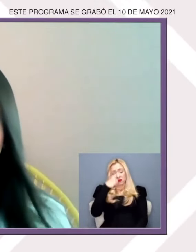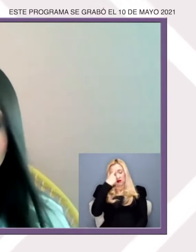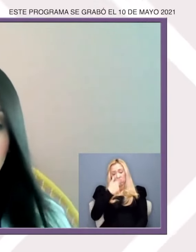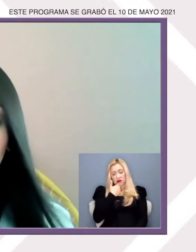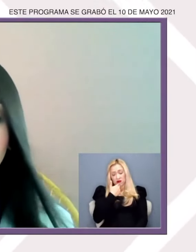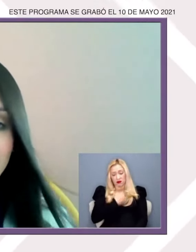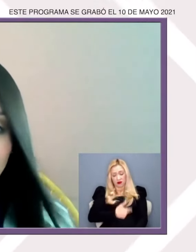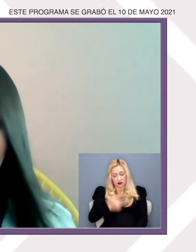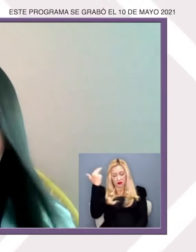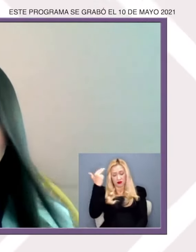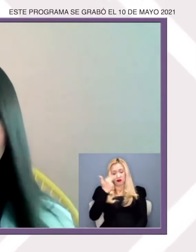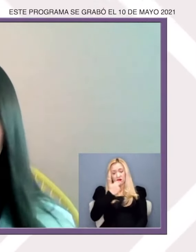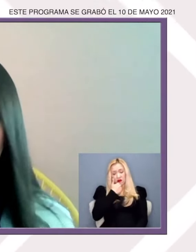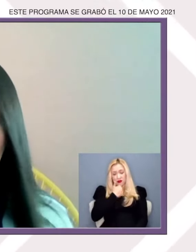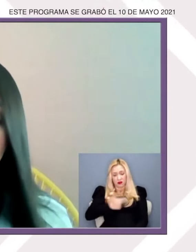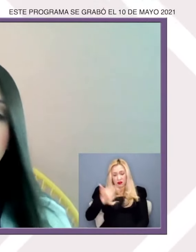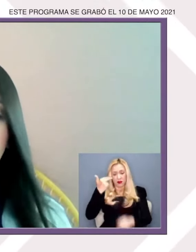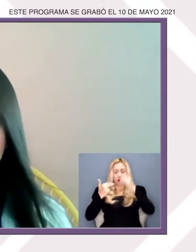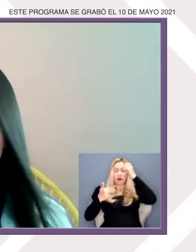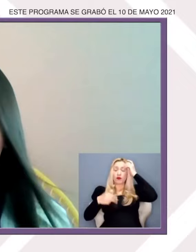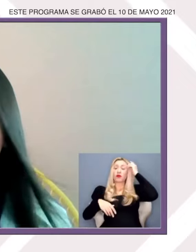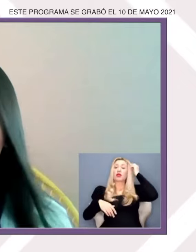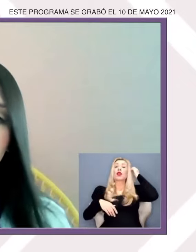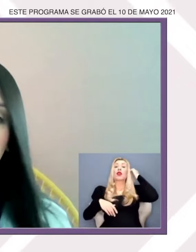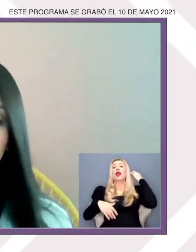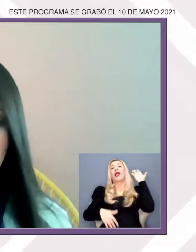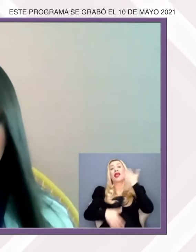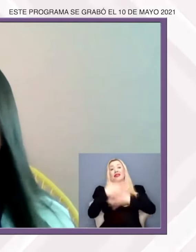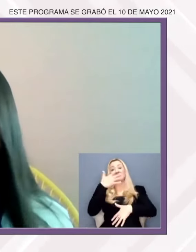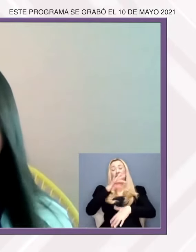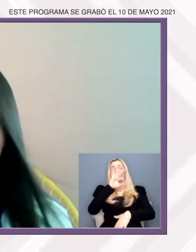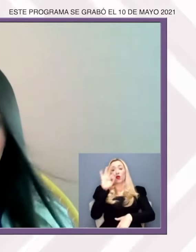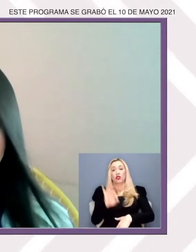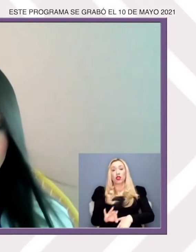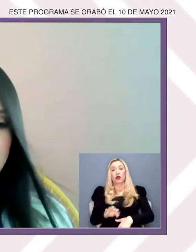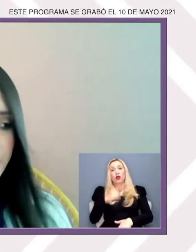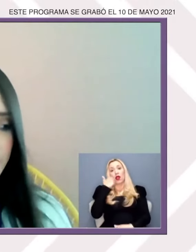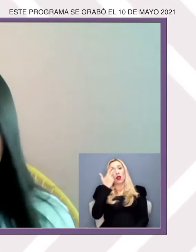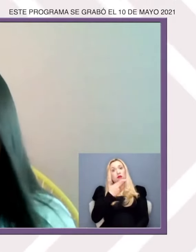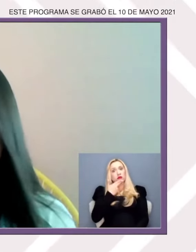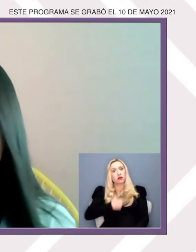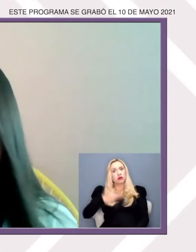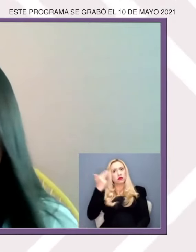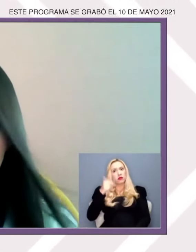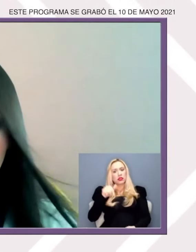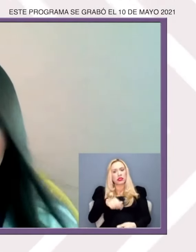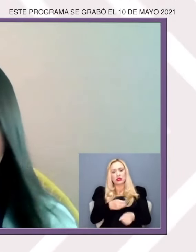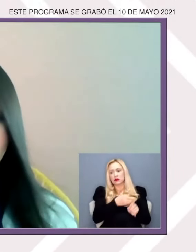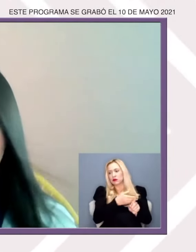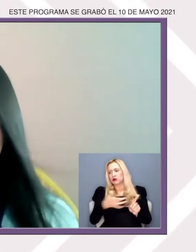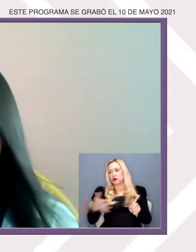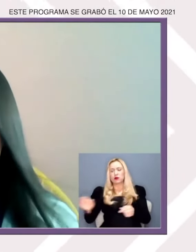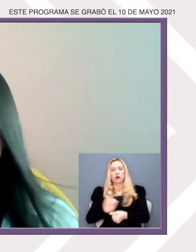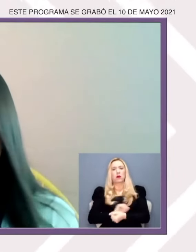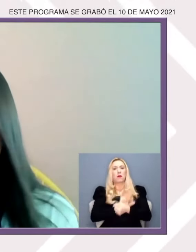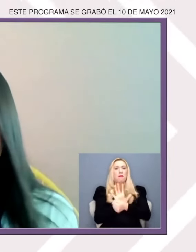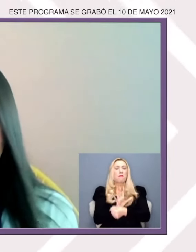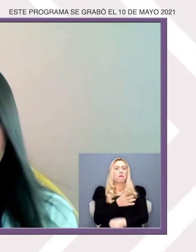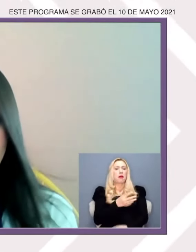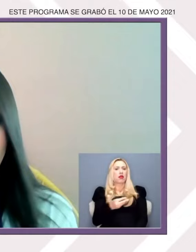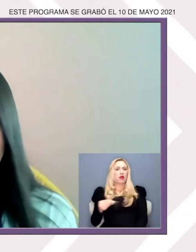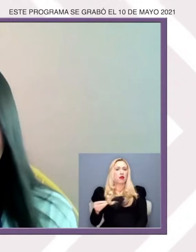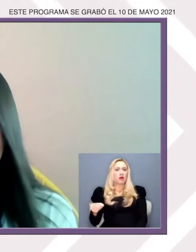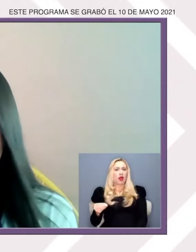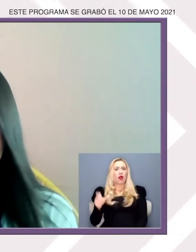y 15% intentó suicidarse durante la pandemia. En tema de salida del closet, Geraldina,